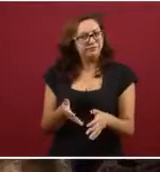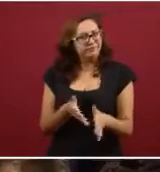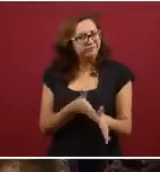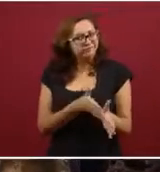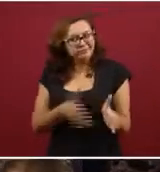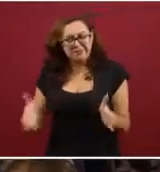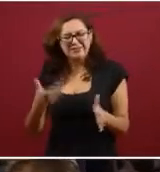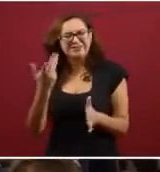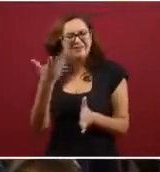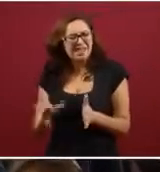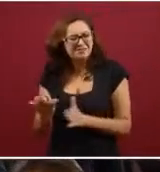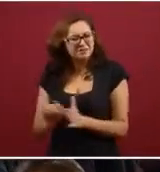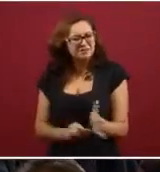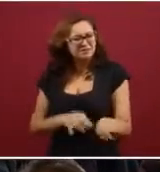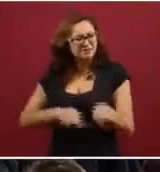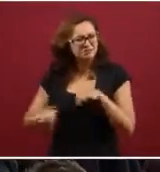eso.